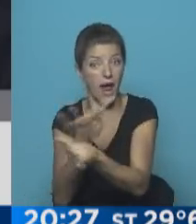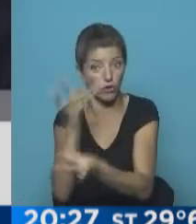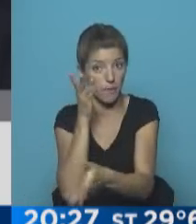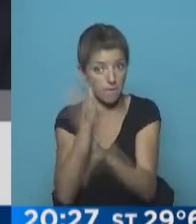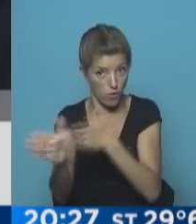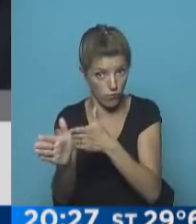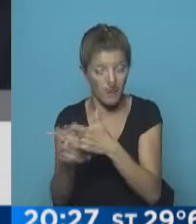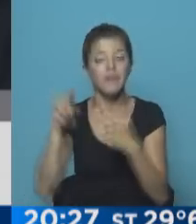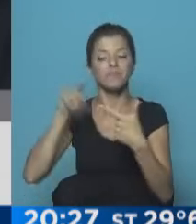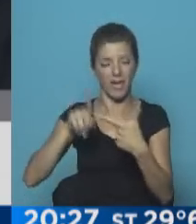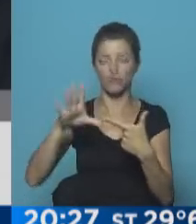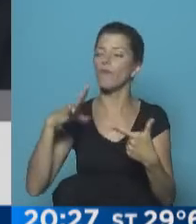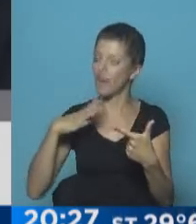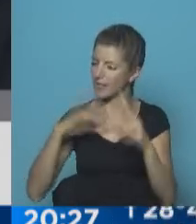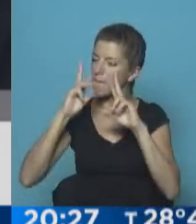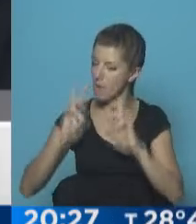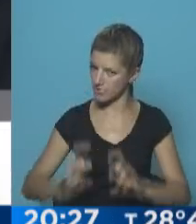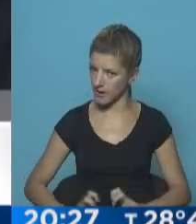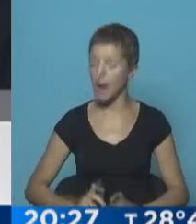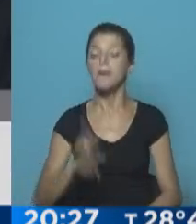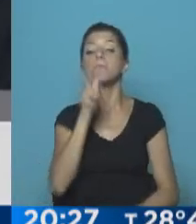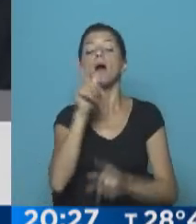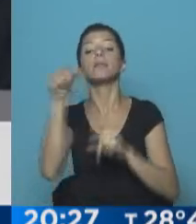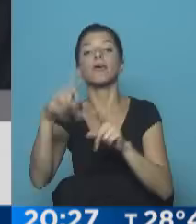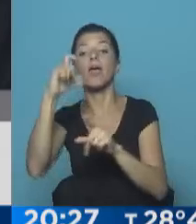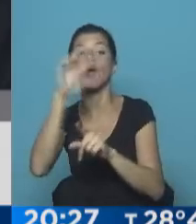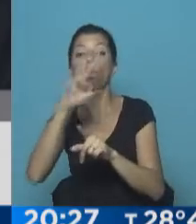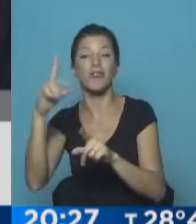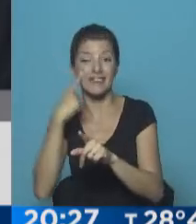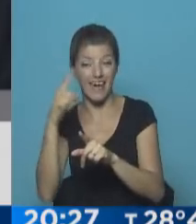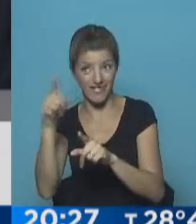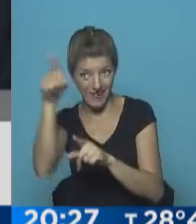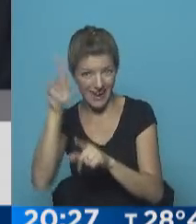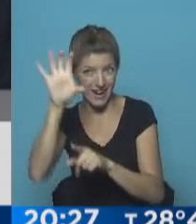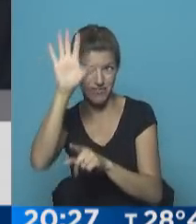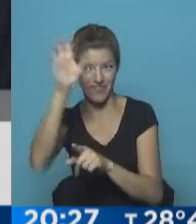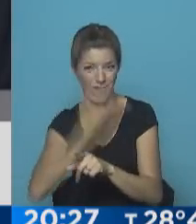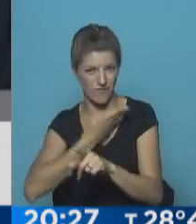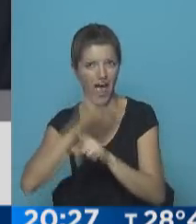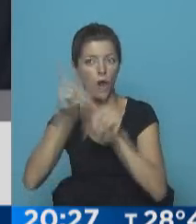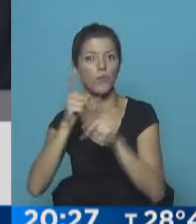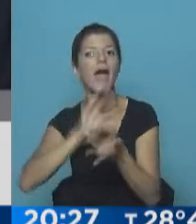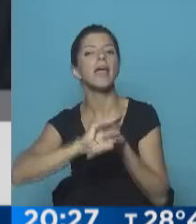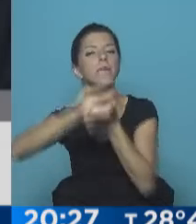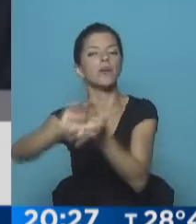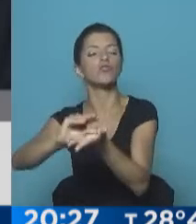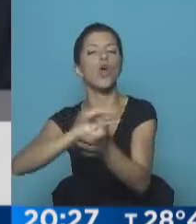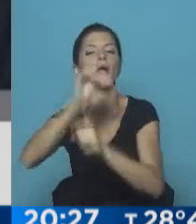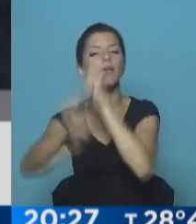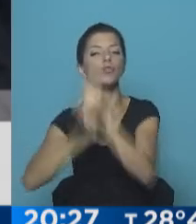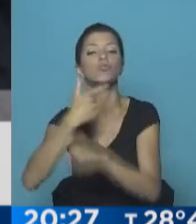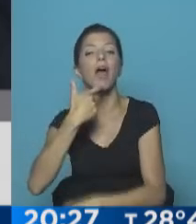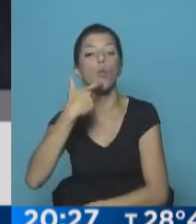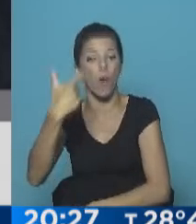ver esto todavía. Hoy se comentó que en esta zona de Santa Fe Pérez Corradi tenía algún tipo de inversiones en la industria del